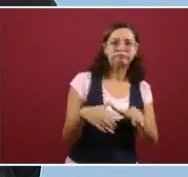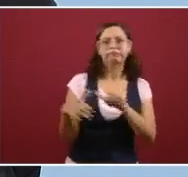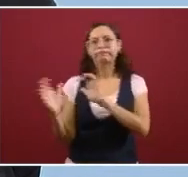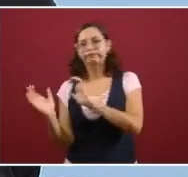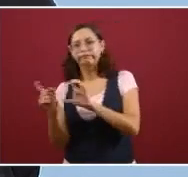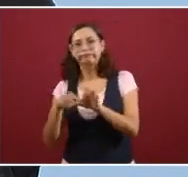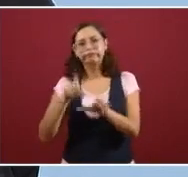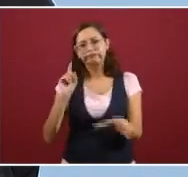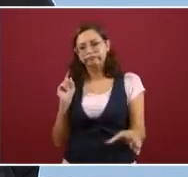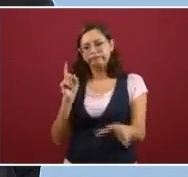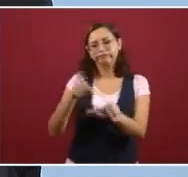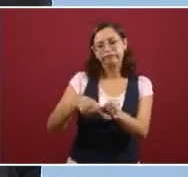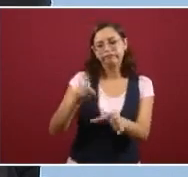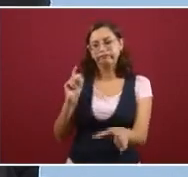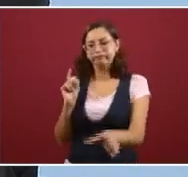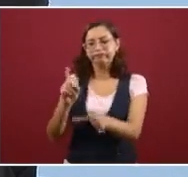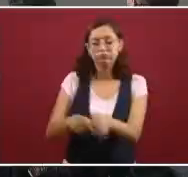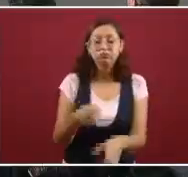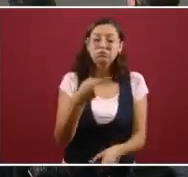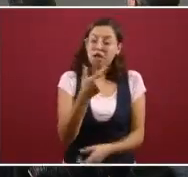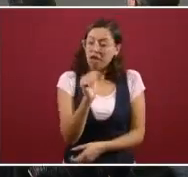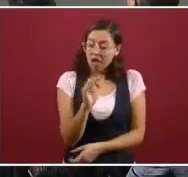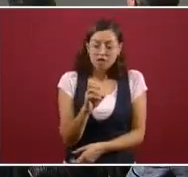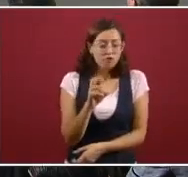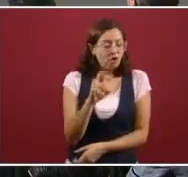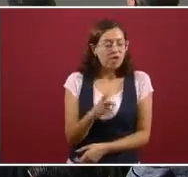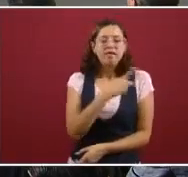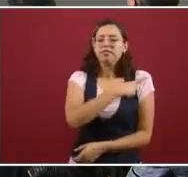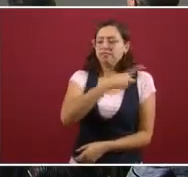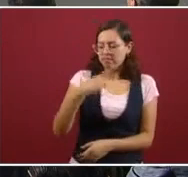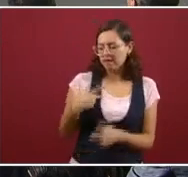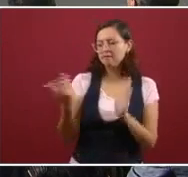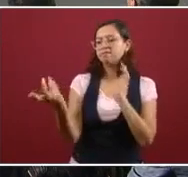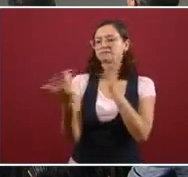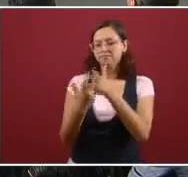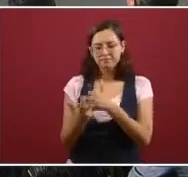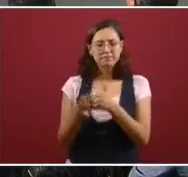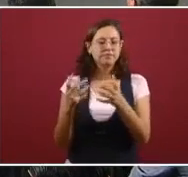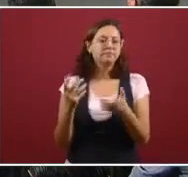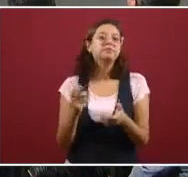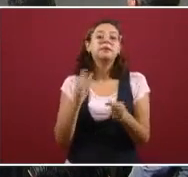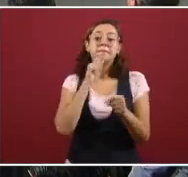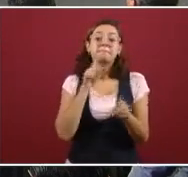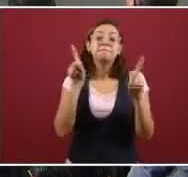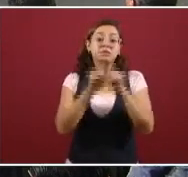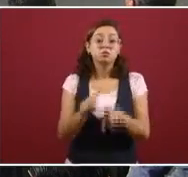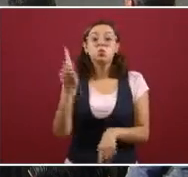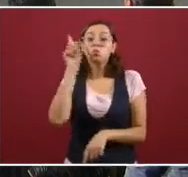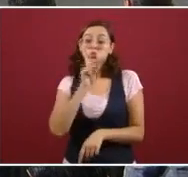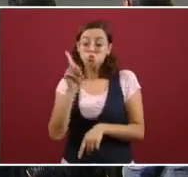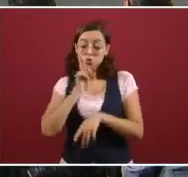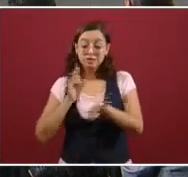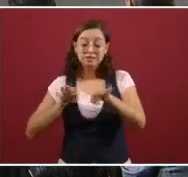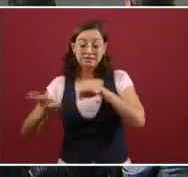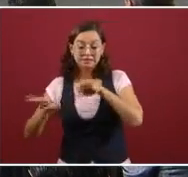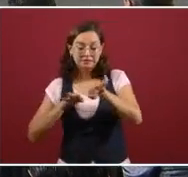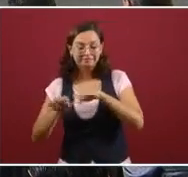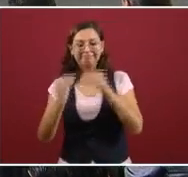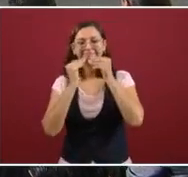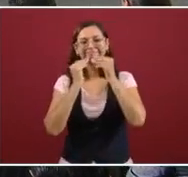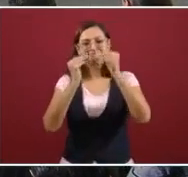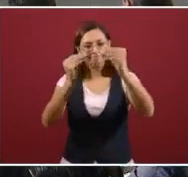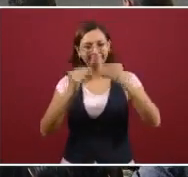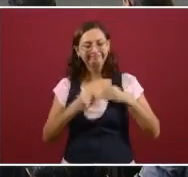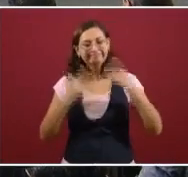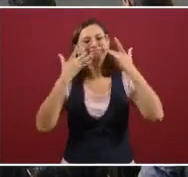sistema de pensiones tiene que reconocer esta realidad, así como el de las mujeres que están trabajando y tienen que salir de la fuerza laboral para